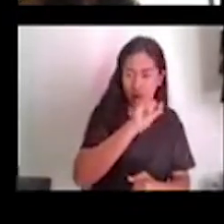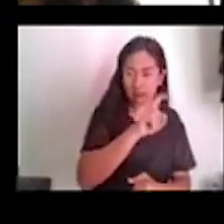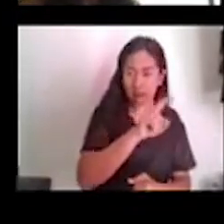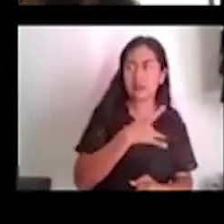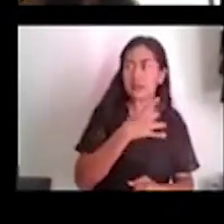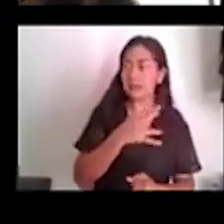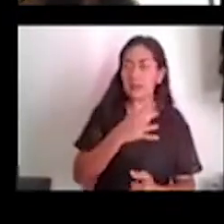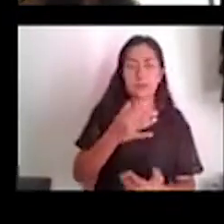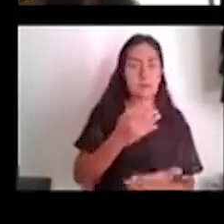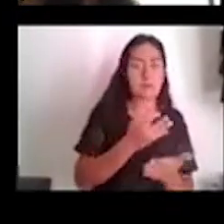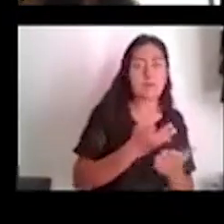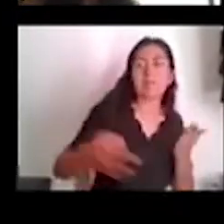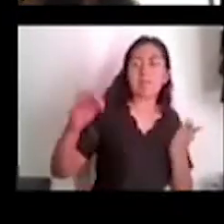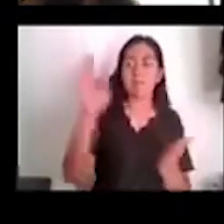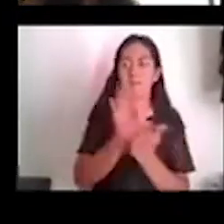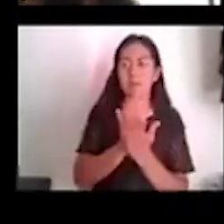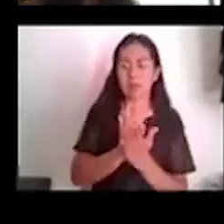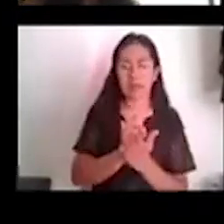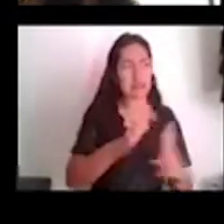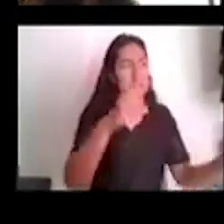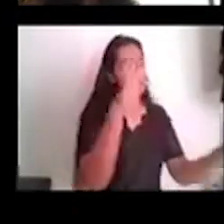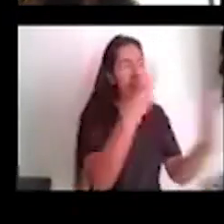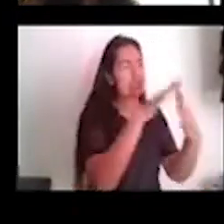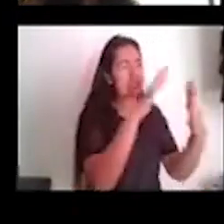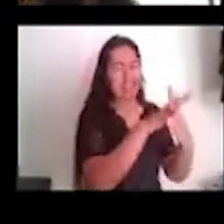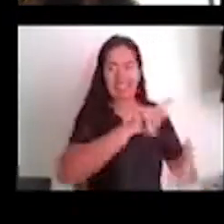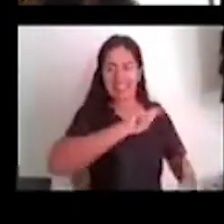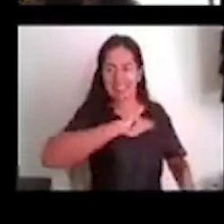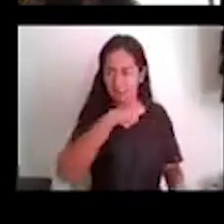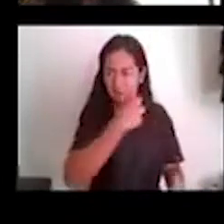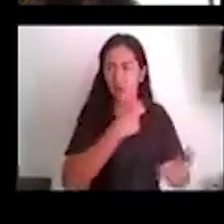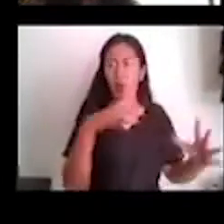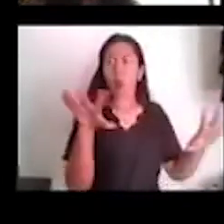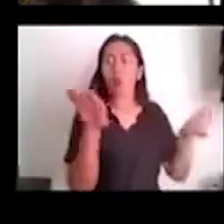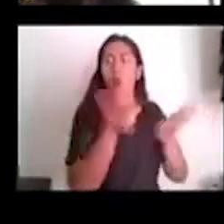en que tienen que enfrentarse contra los españoles.